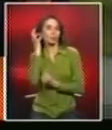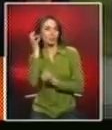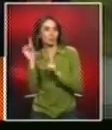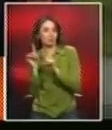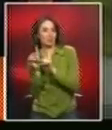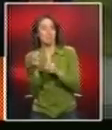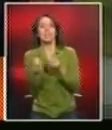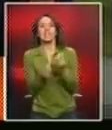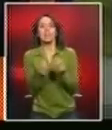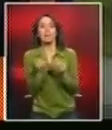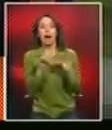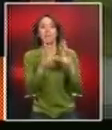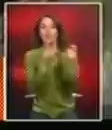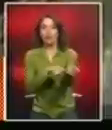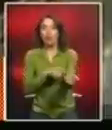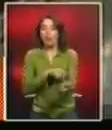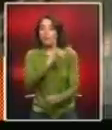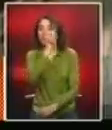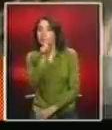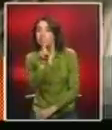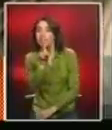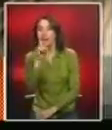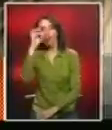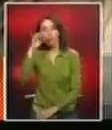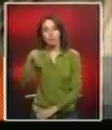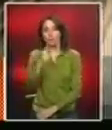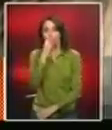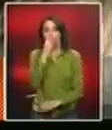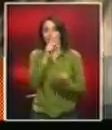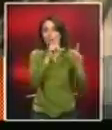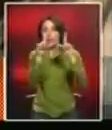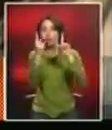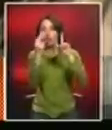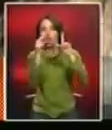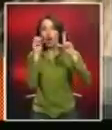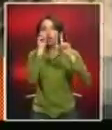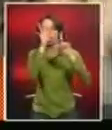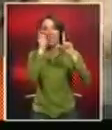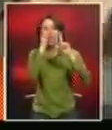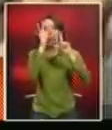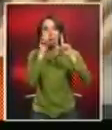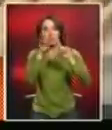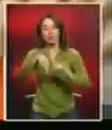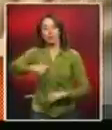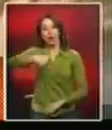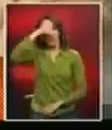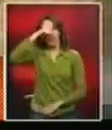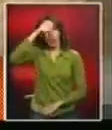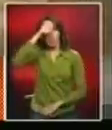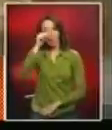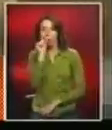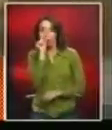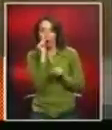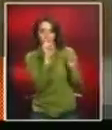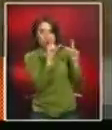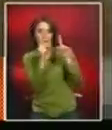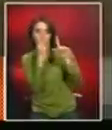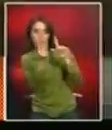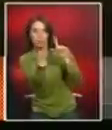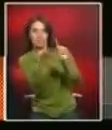¿Qué pasará con esta familia? Eso lo sabremos en el transcurso de 12 capítulos, pero para este domingo un pequeño